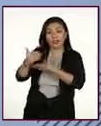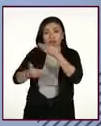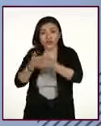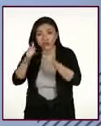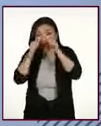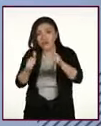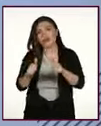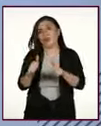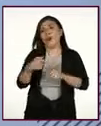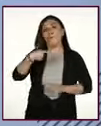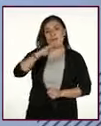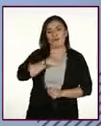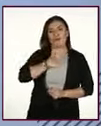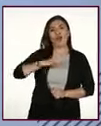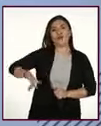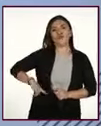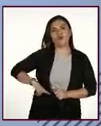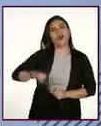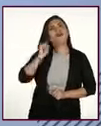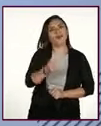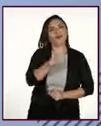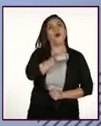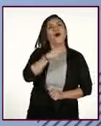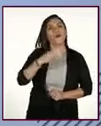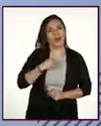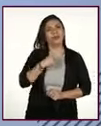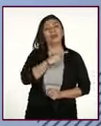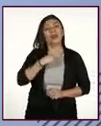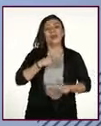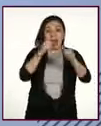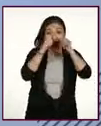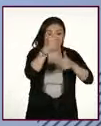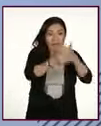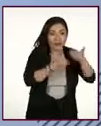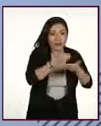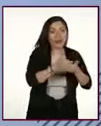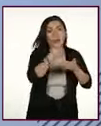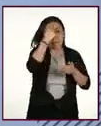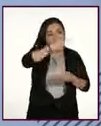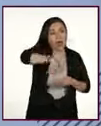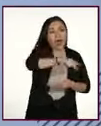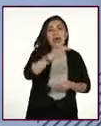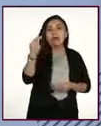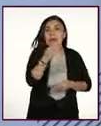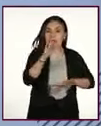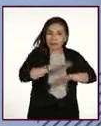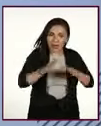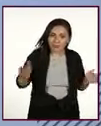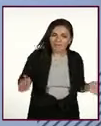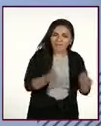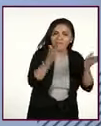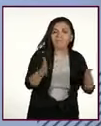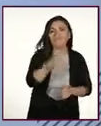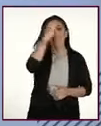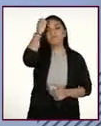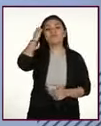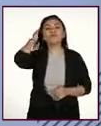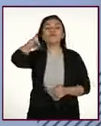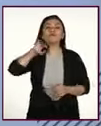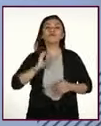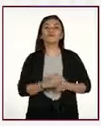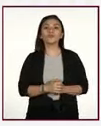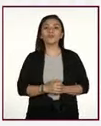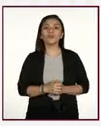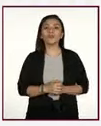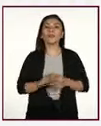como gobierno tenemos la obligación de bajar esos servicios a quienes menos lo tienen, ¿no? El sentido